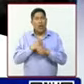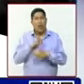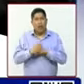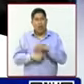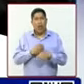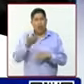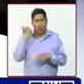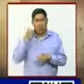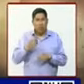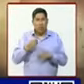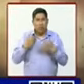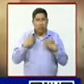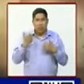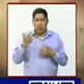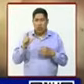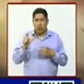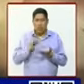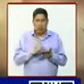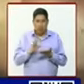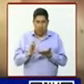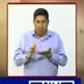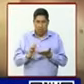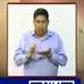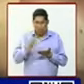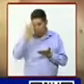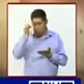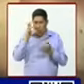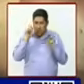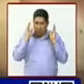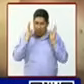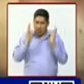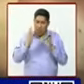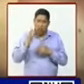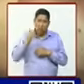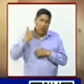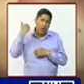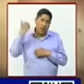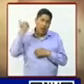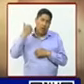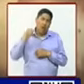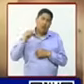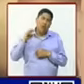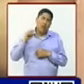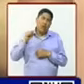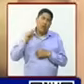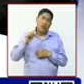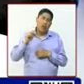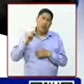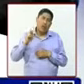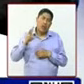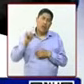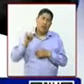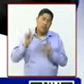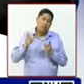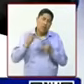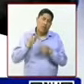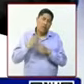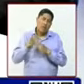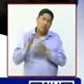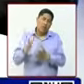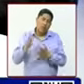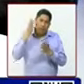Claro. Tenía su carnet de discapacidad. ¿Por qué no se lo ha atendido en Caranavi como se debía? ¿Por qué se lo ha dejado en esta